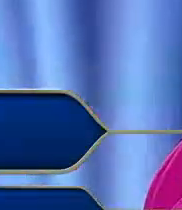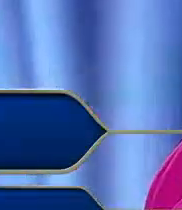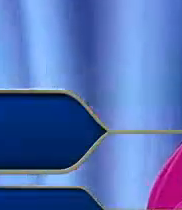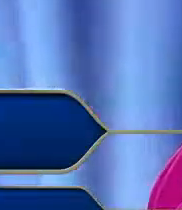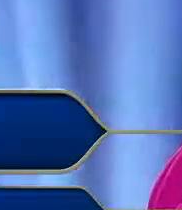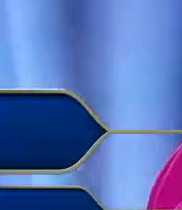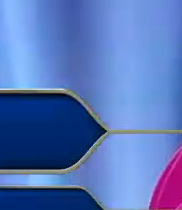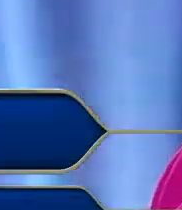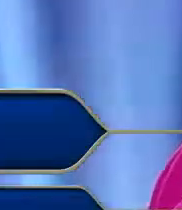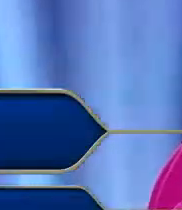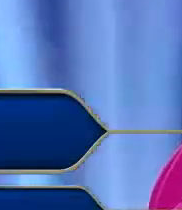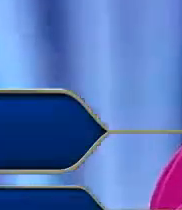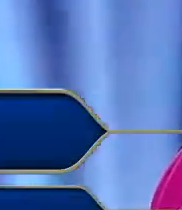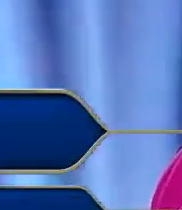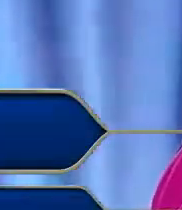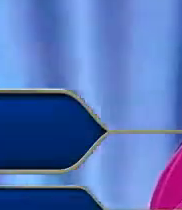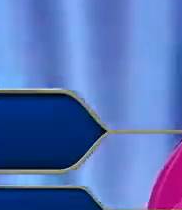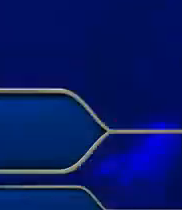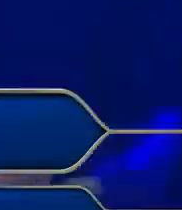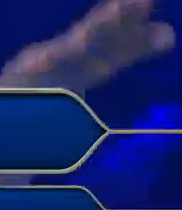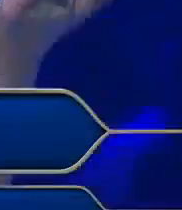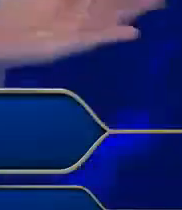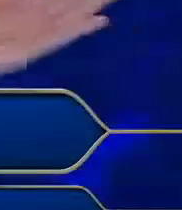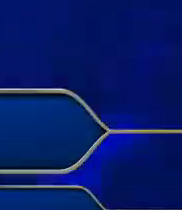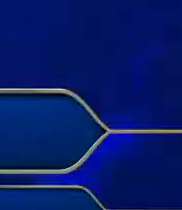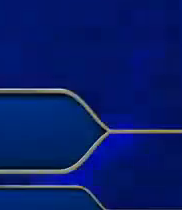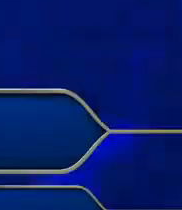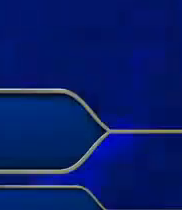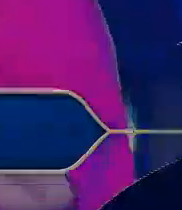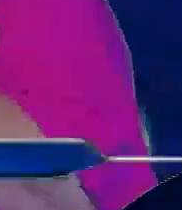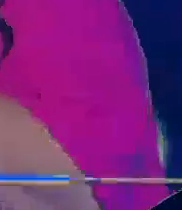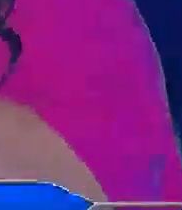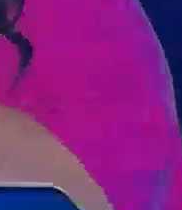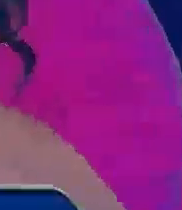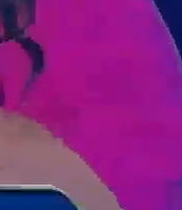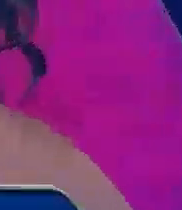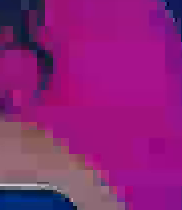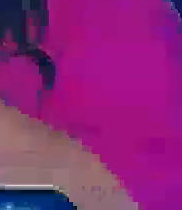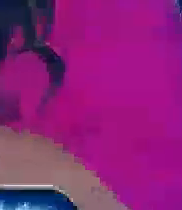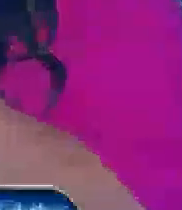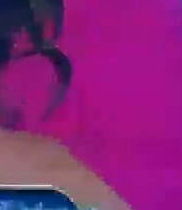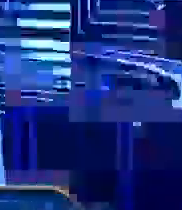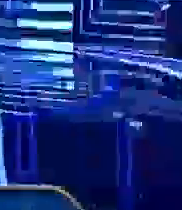La A, halcón, respuesta definitiva. Por supuesto que es halcón y ya tienen